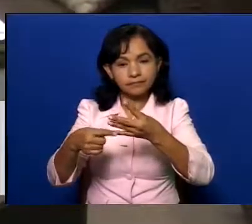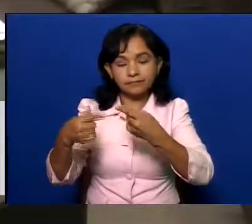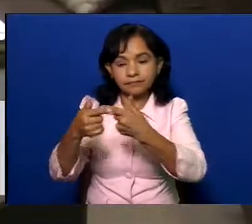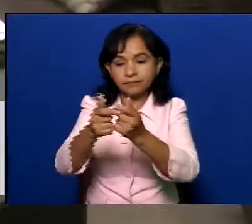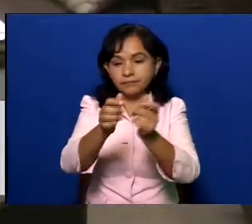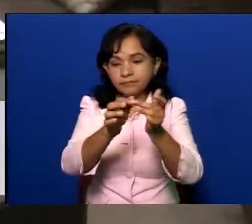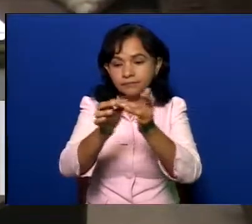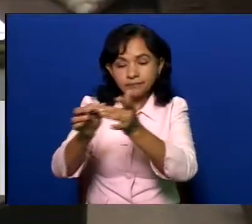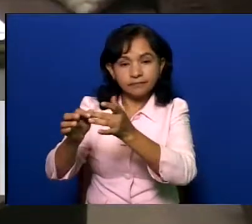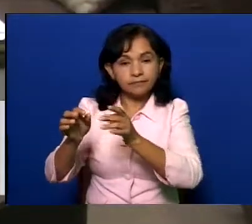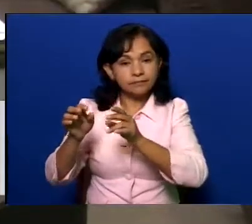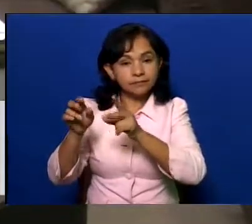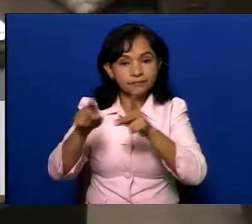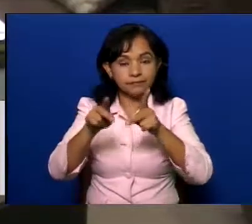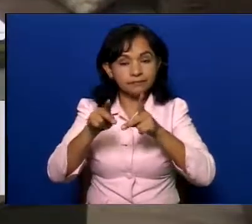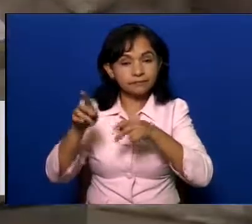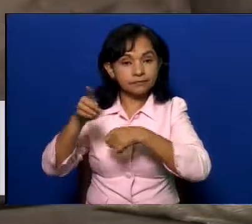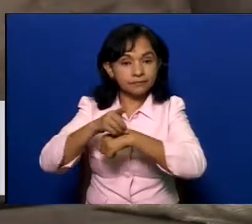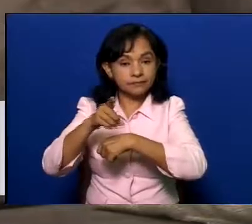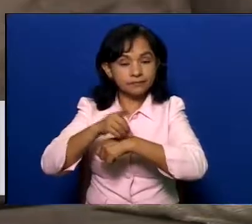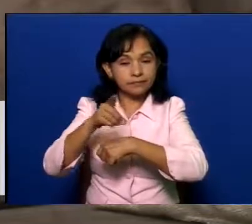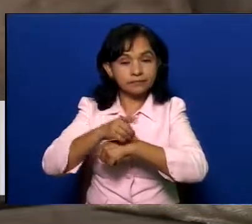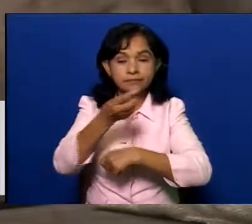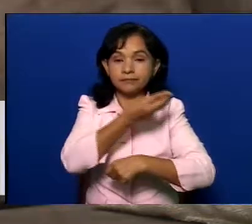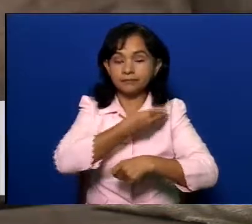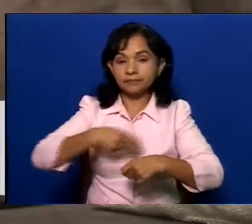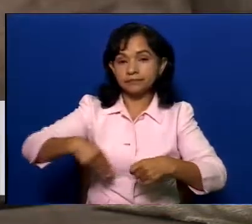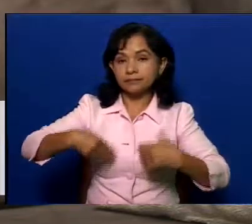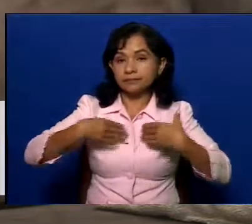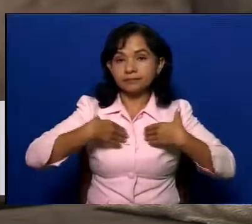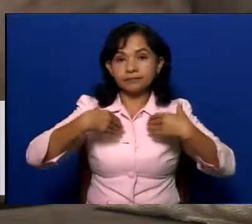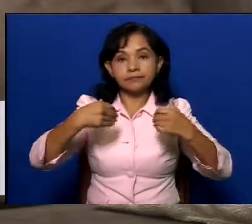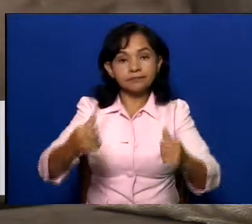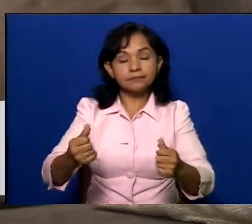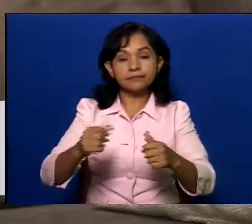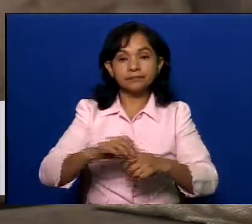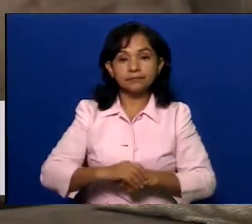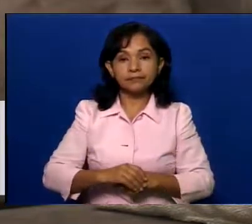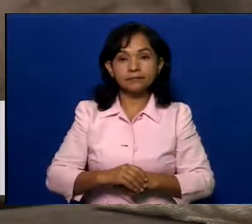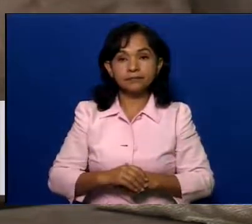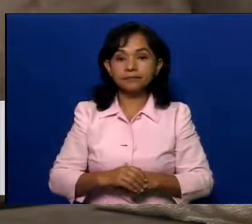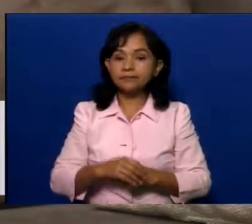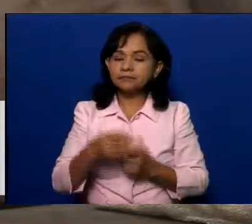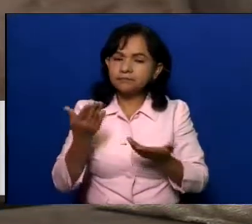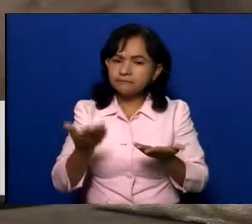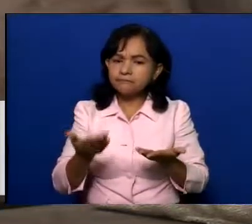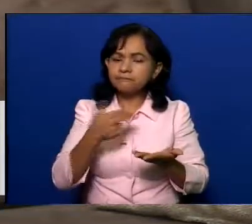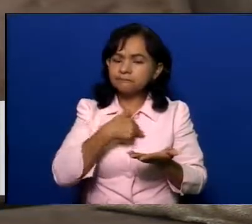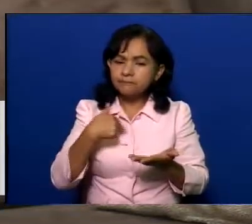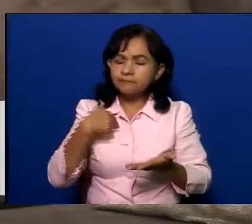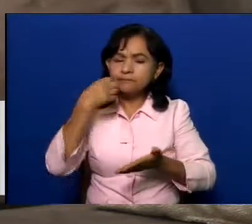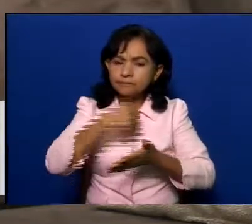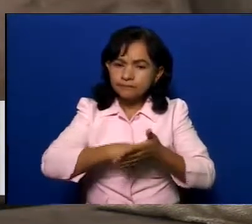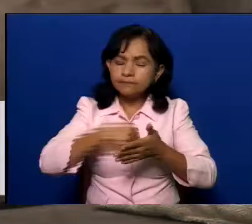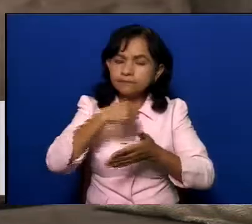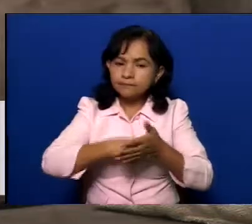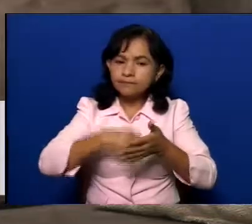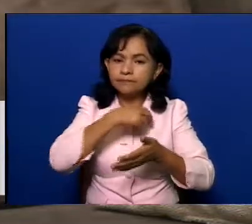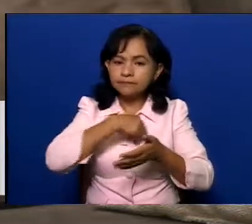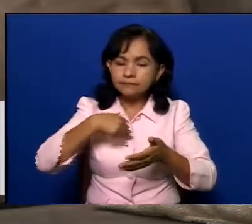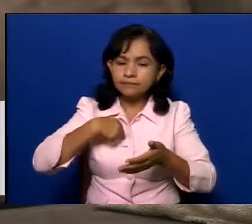dicen que este ya abarca todos los tipos de cáncer, este programa que inició el INSS en el 2005 y que en el